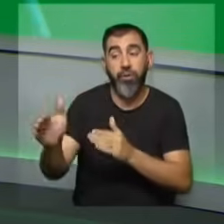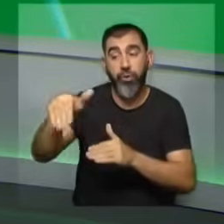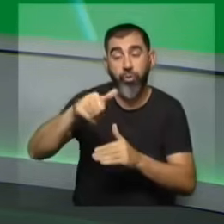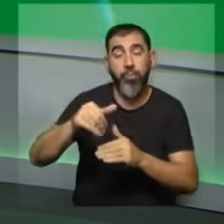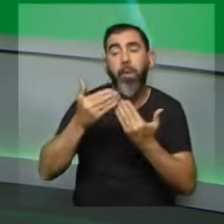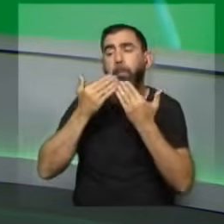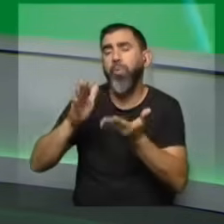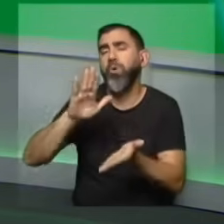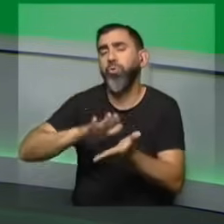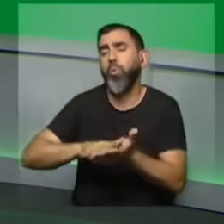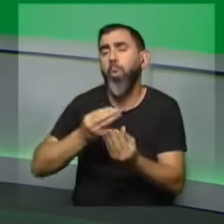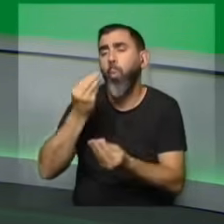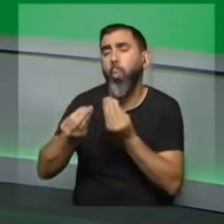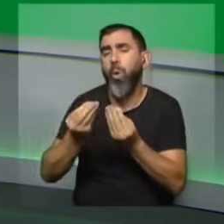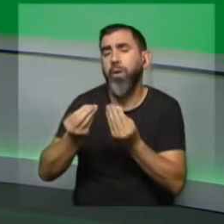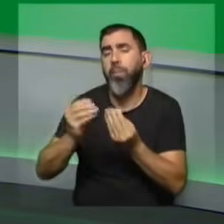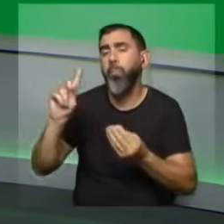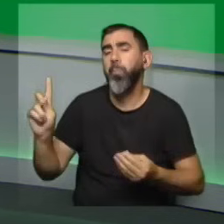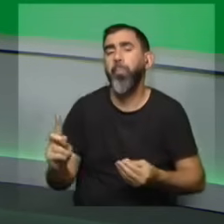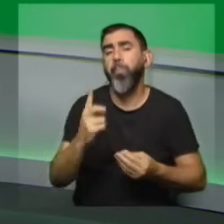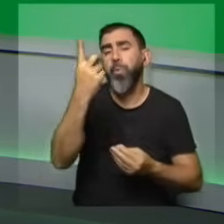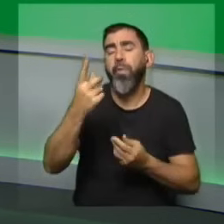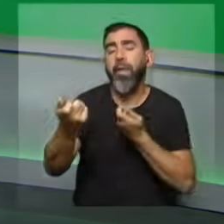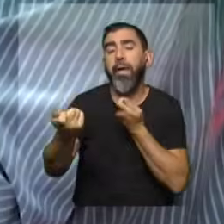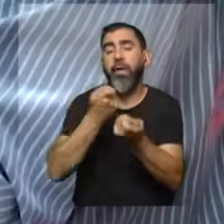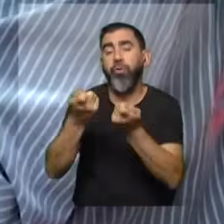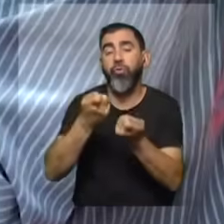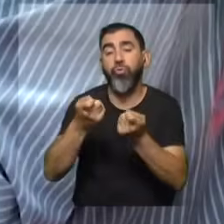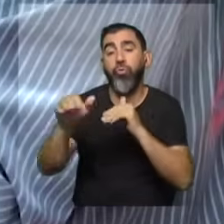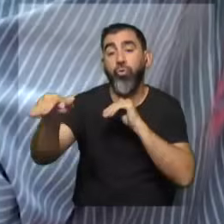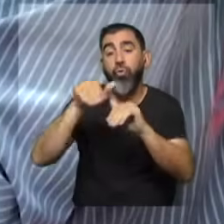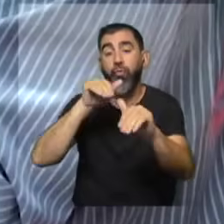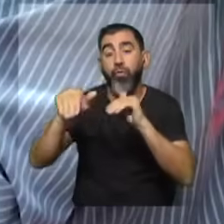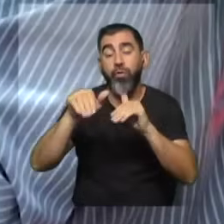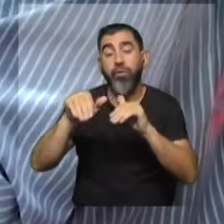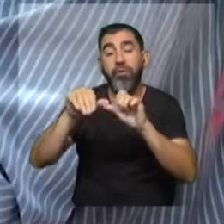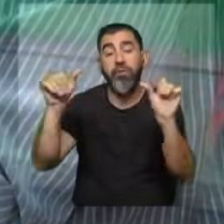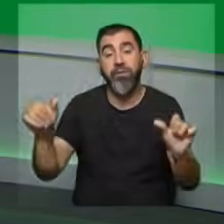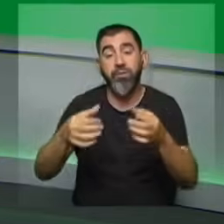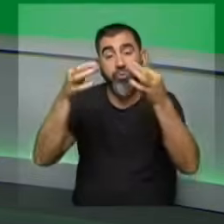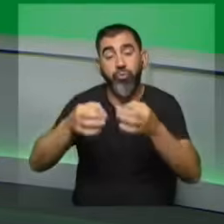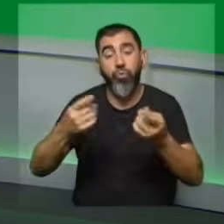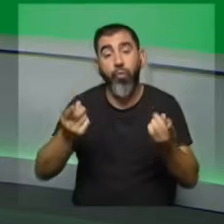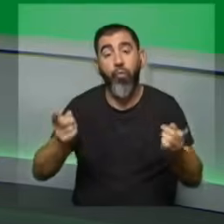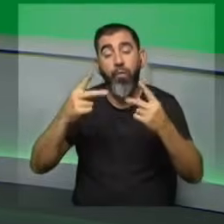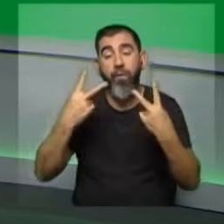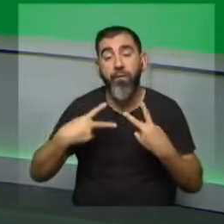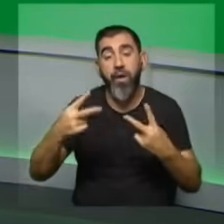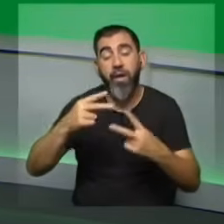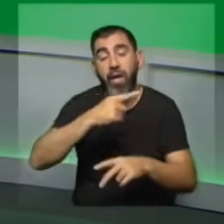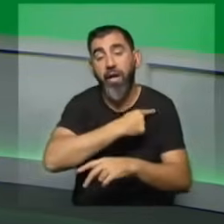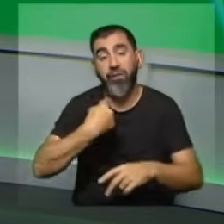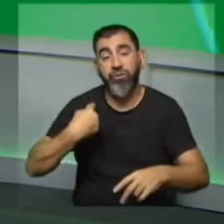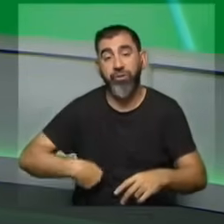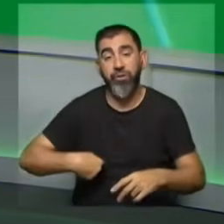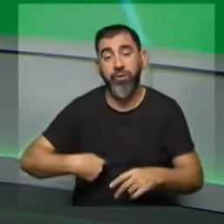para consultarlo sobre Cuáles van a ser las prioridades de su gestión la convocatoria de paganini se va a realizar cuando retome del viaje oficial a China que se